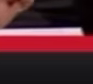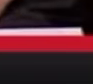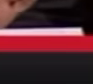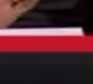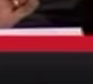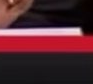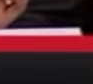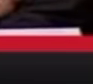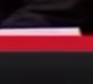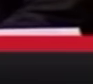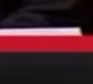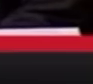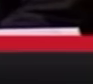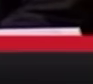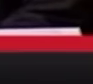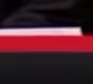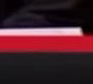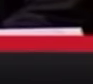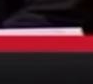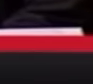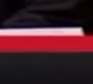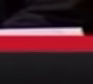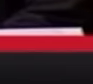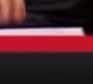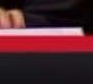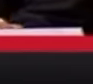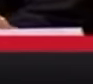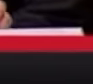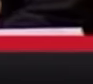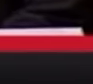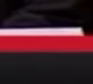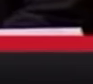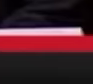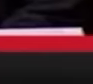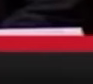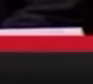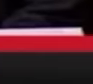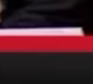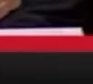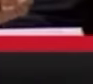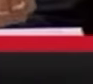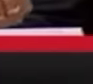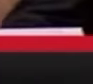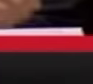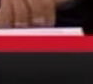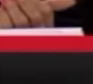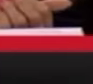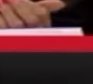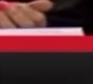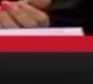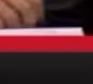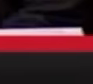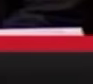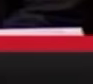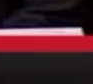un acta de acuerdo que lo ha mencionado bien el gerente de promoción de la inversión privada y se cambió, entre otras